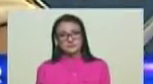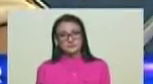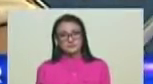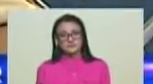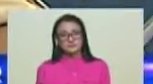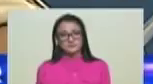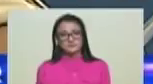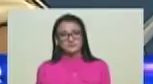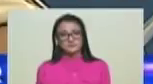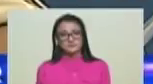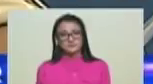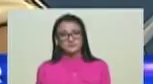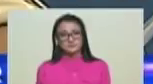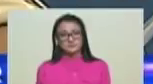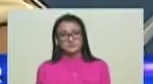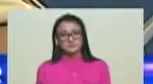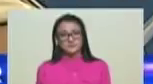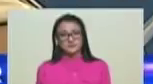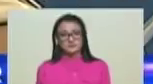Bueno, mire,